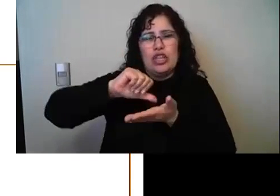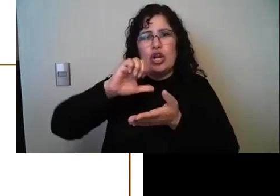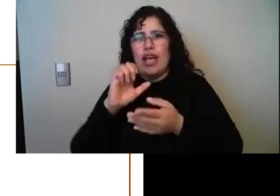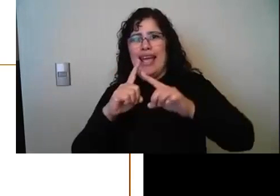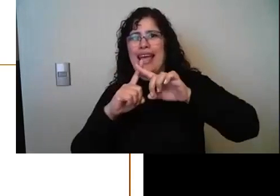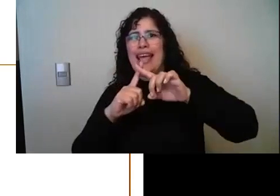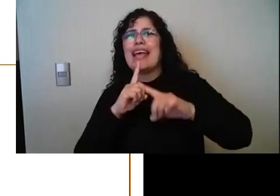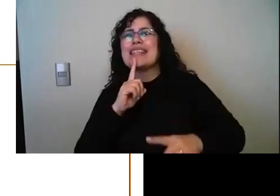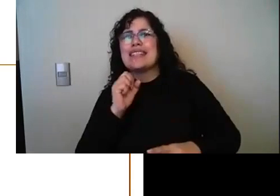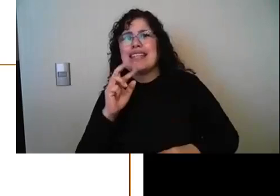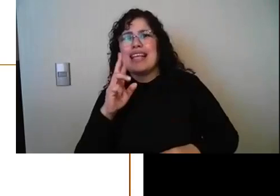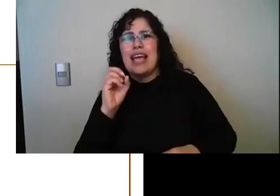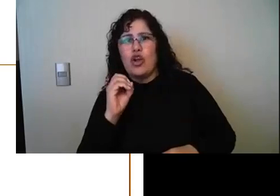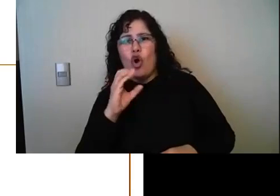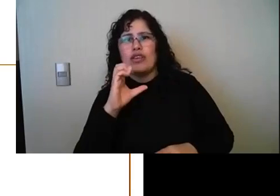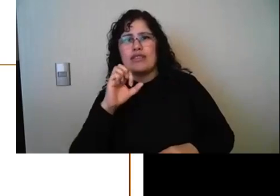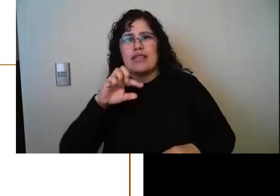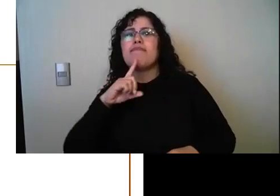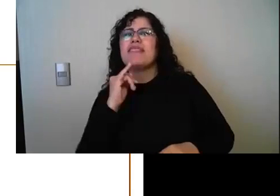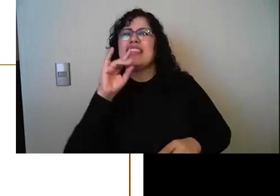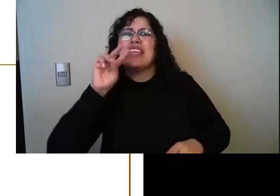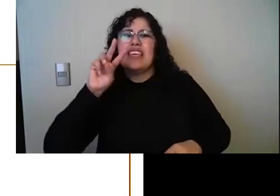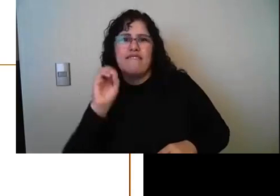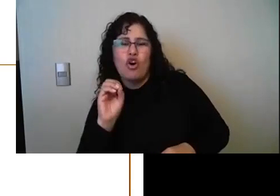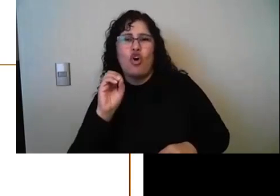según lo que describimos médula espinal.